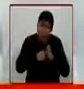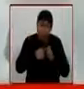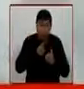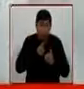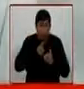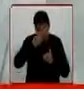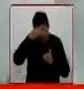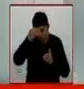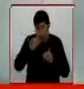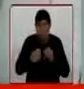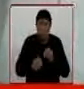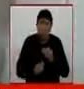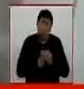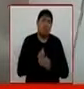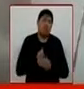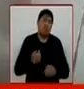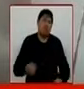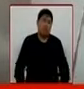preliminar.